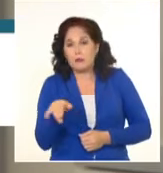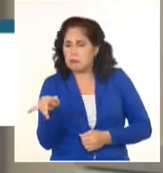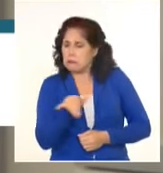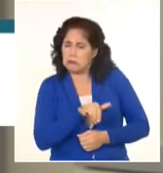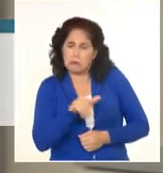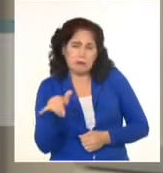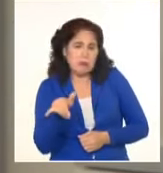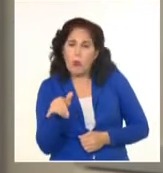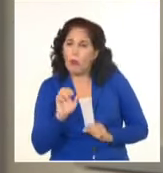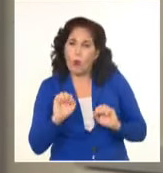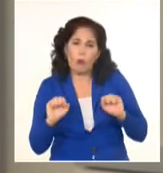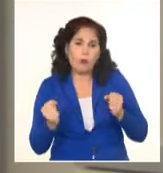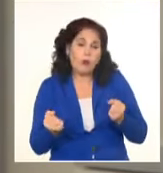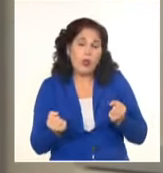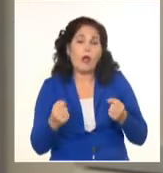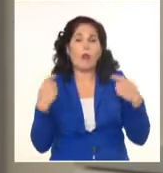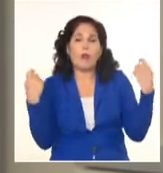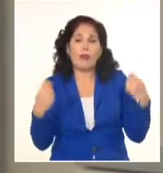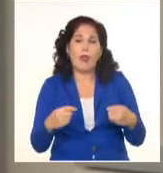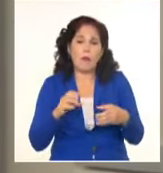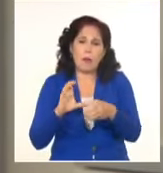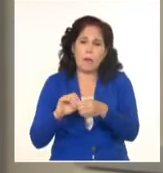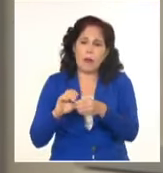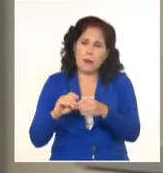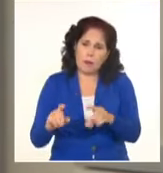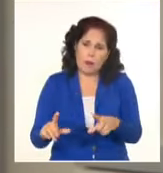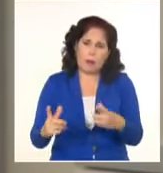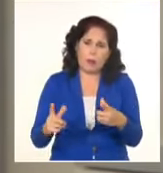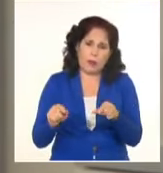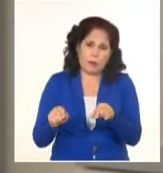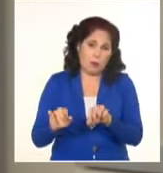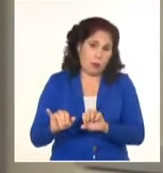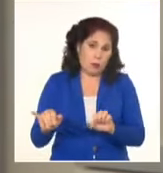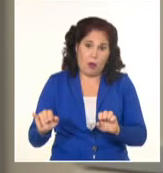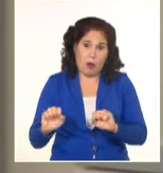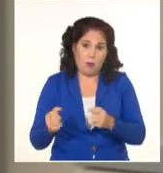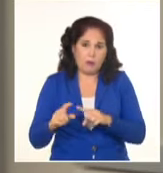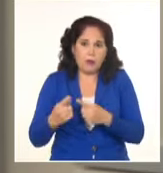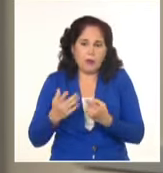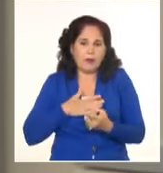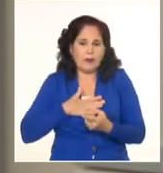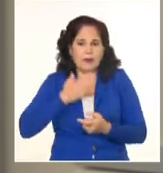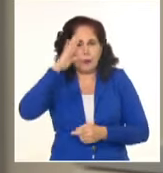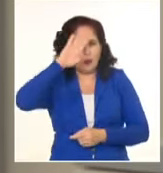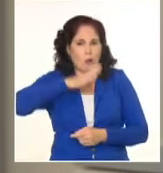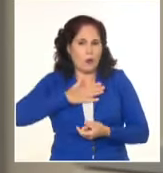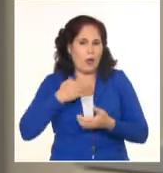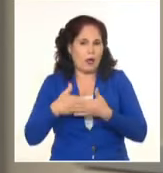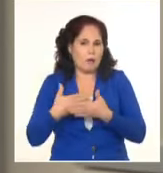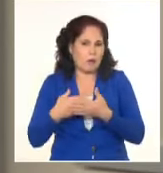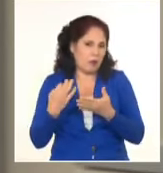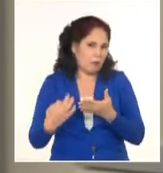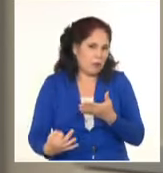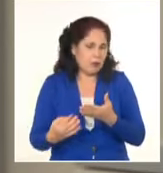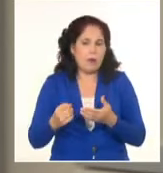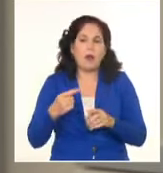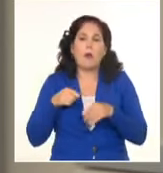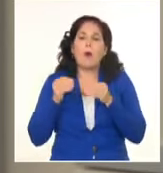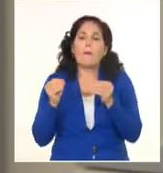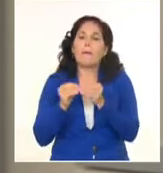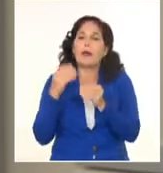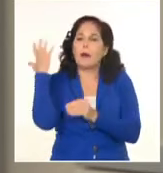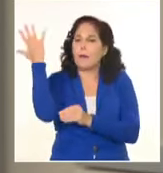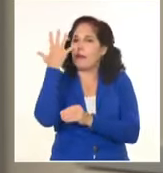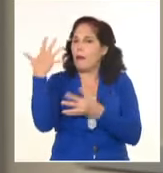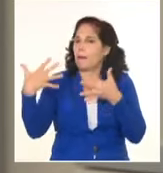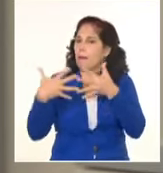que incorporan en su actuación las distintas entidades que forman parte del sistema empresarial para con el medio ambiente,